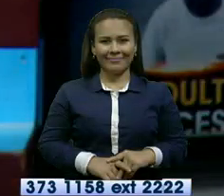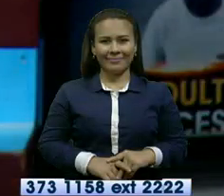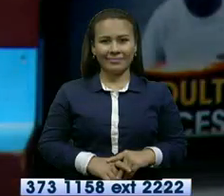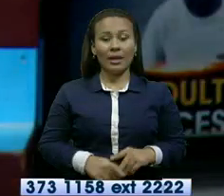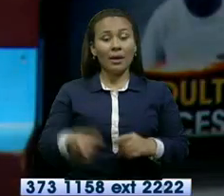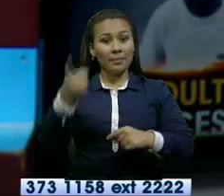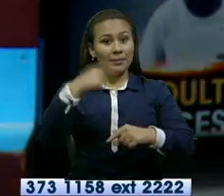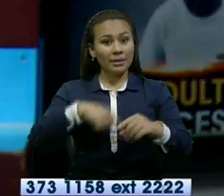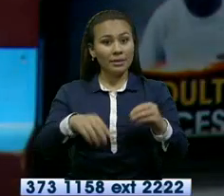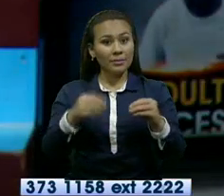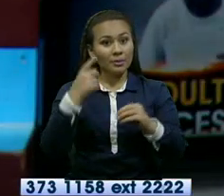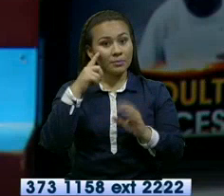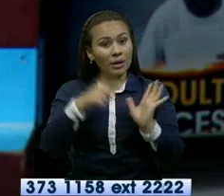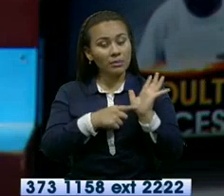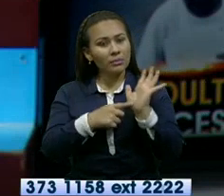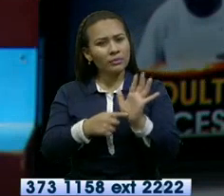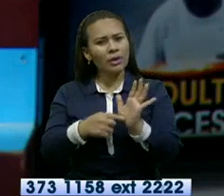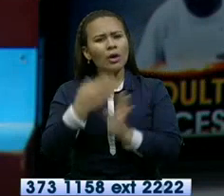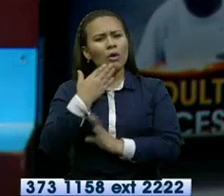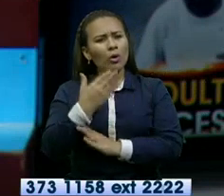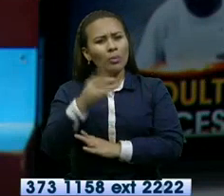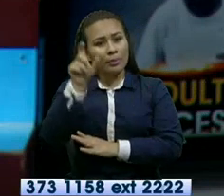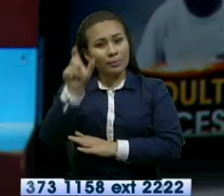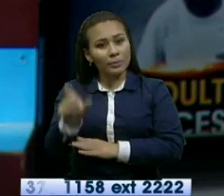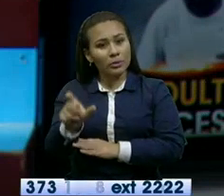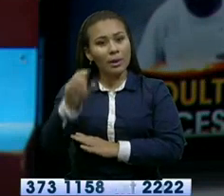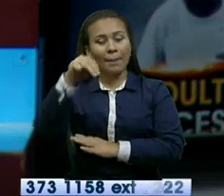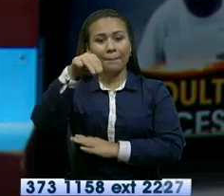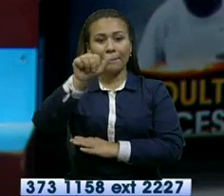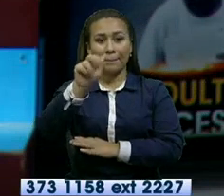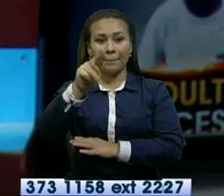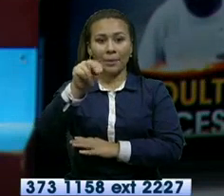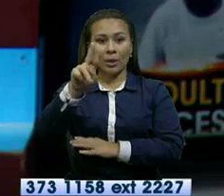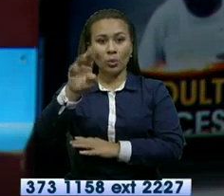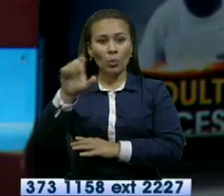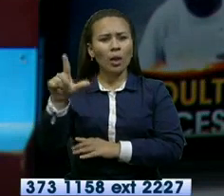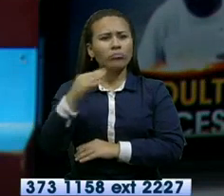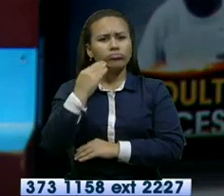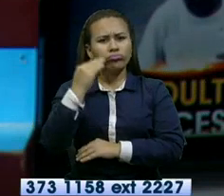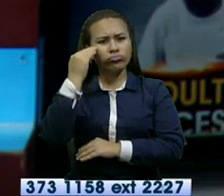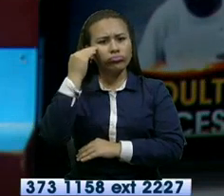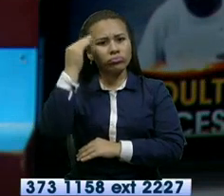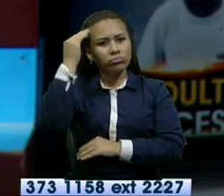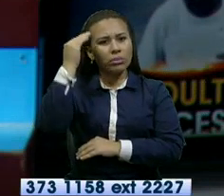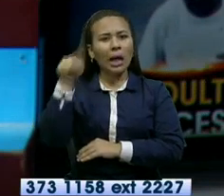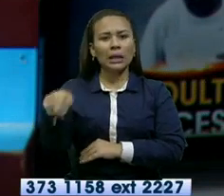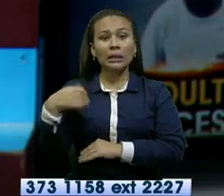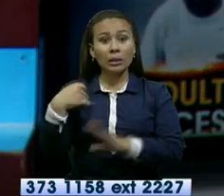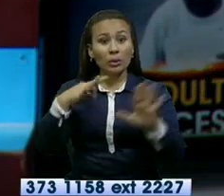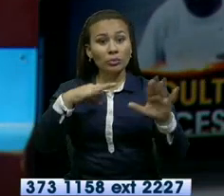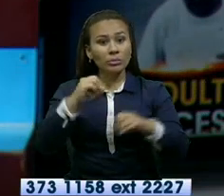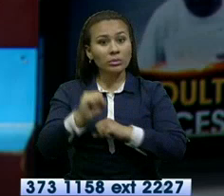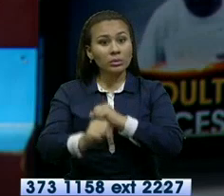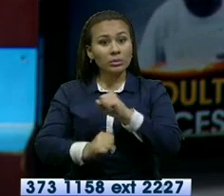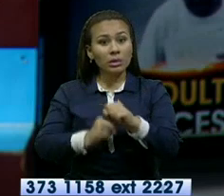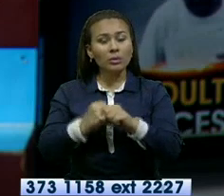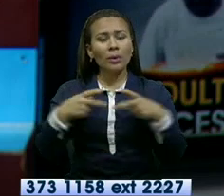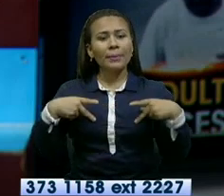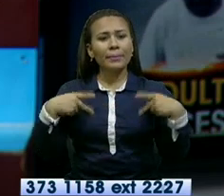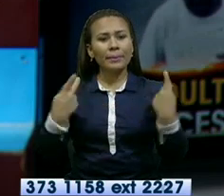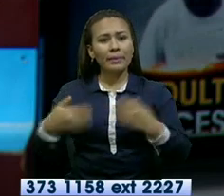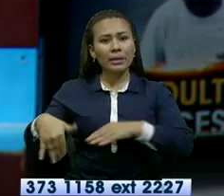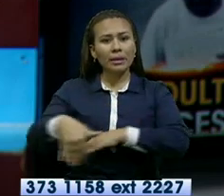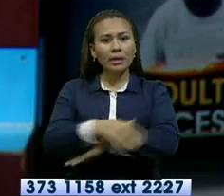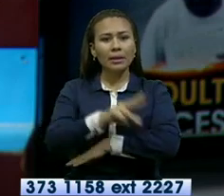De regreso para presentarles la historia de don Manuel Zambrano Ríos, un adulto mayor de 80 años de edad, quien vive en la cooperativa